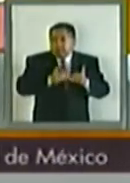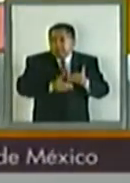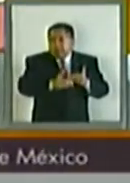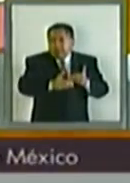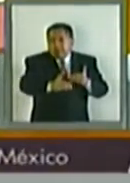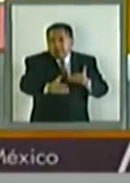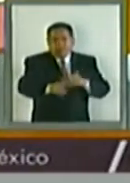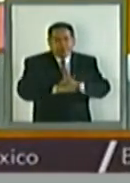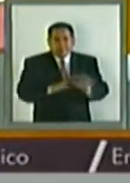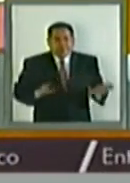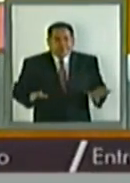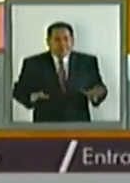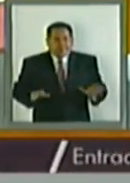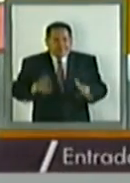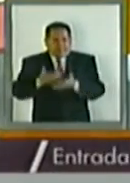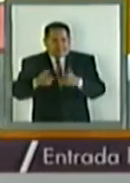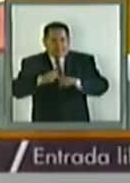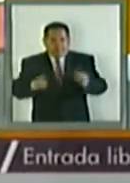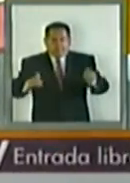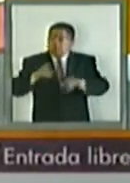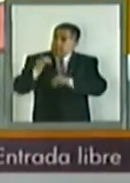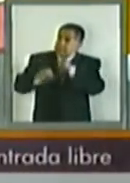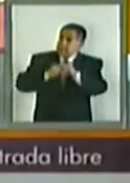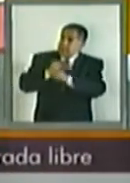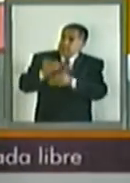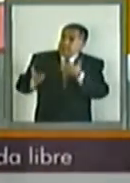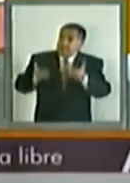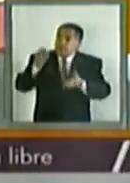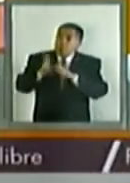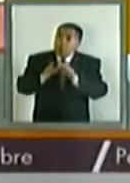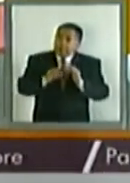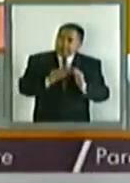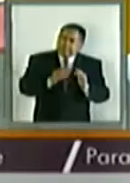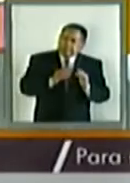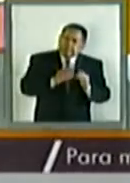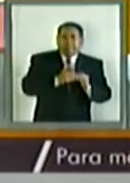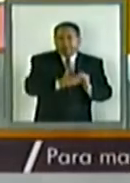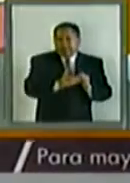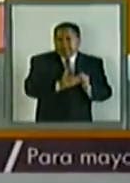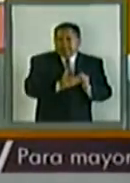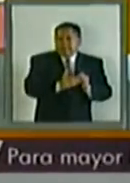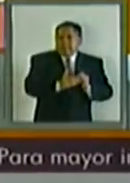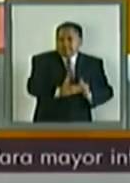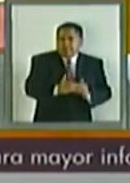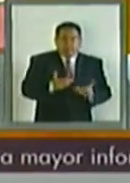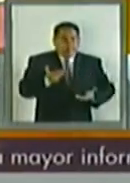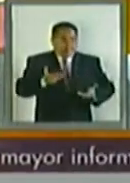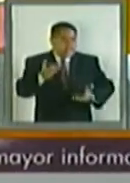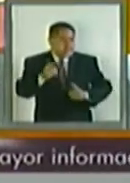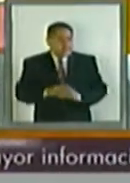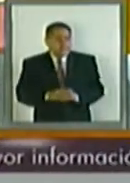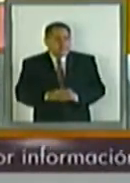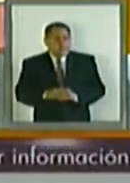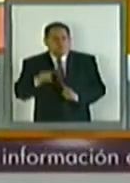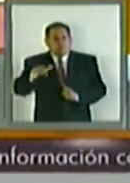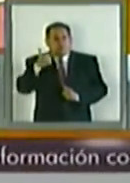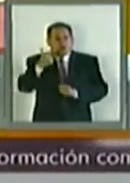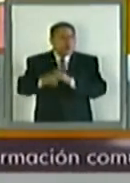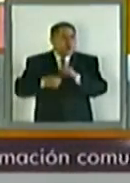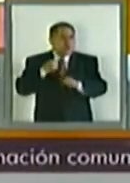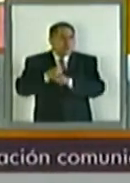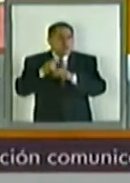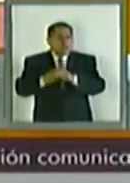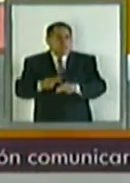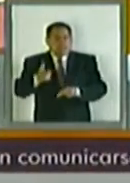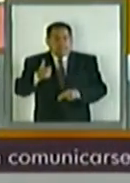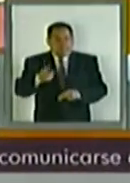habrían, digo, solo en el caso de que el mercado internacional pudiera soportar estos precios. Durante 12 años,